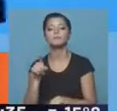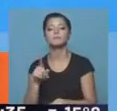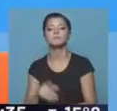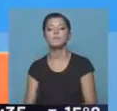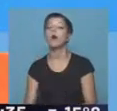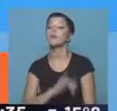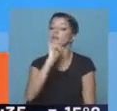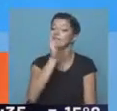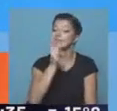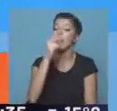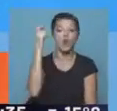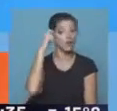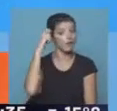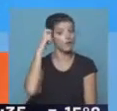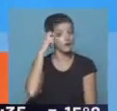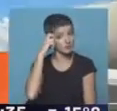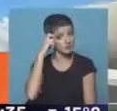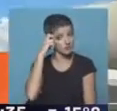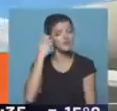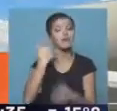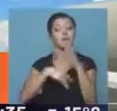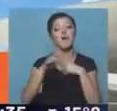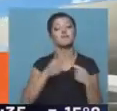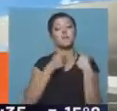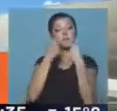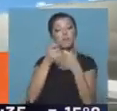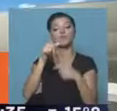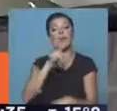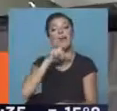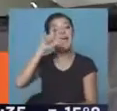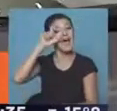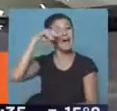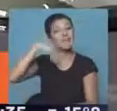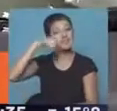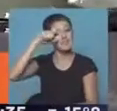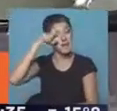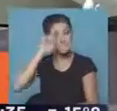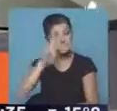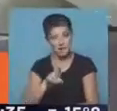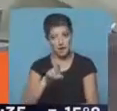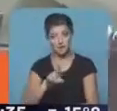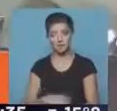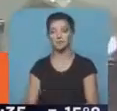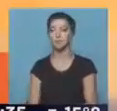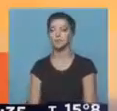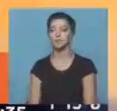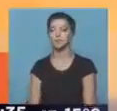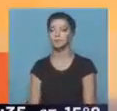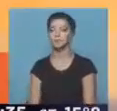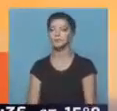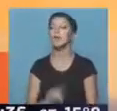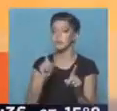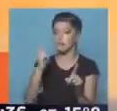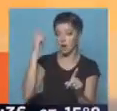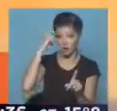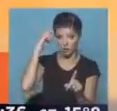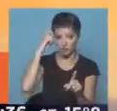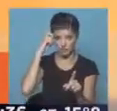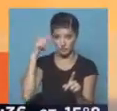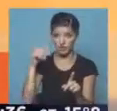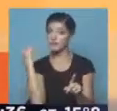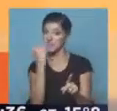el Congreso sigue siendo el mayor sostén de Temer. Y el Congreso recibió esta denuncia contra Temer con